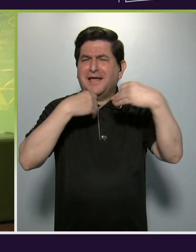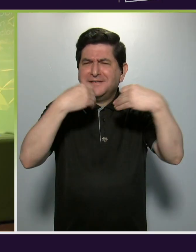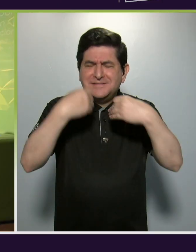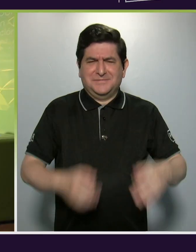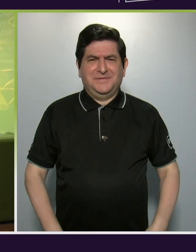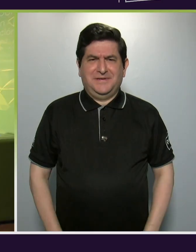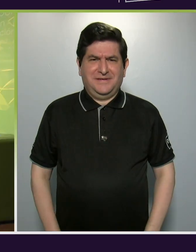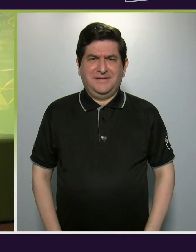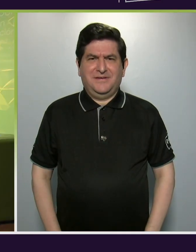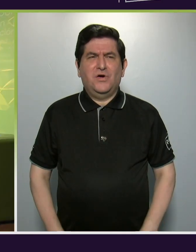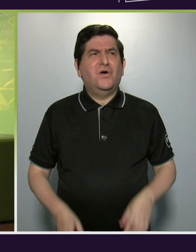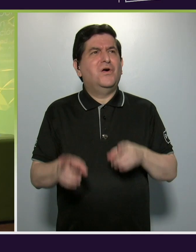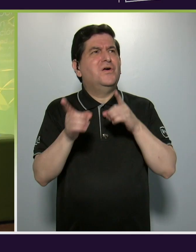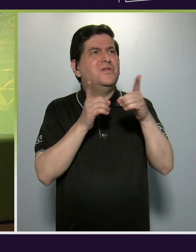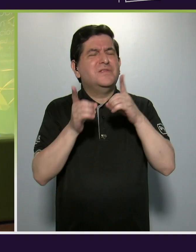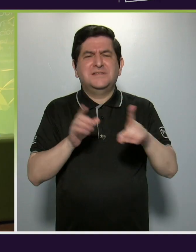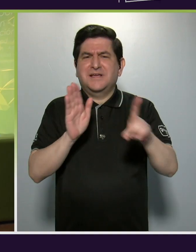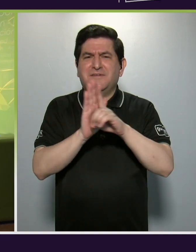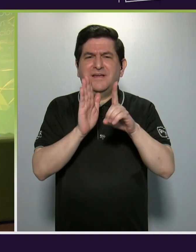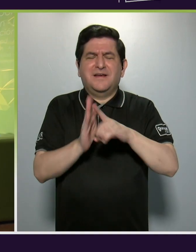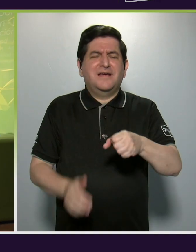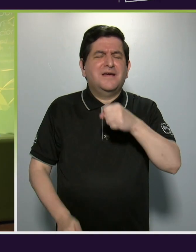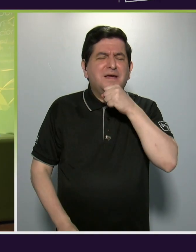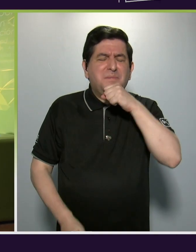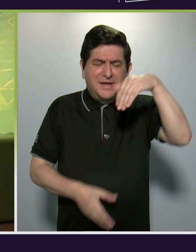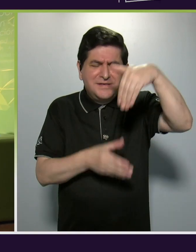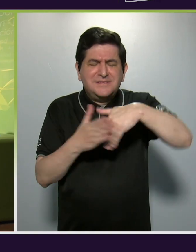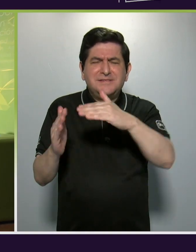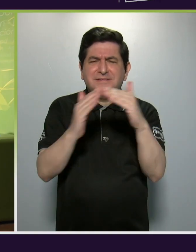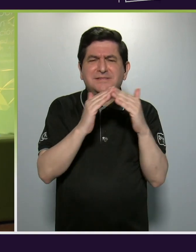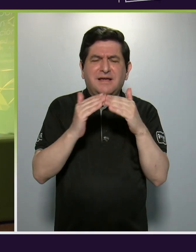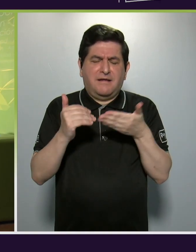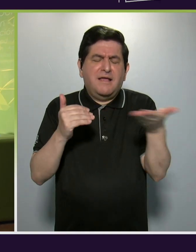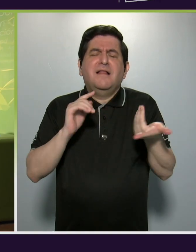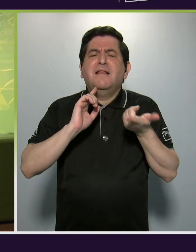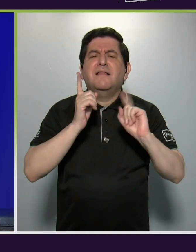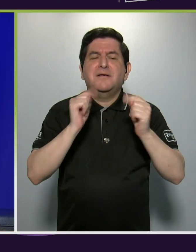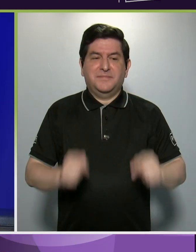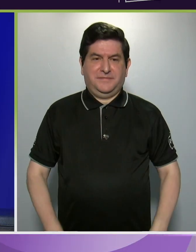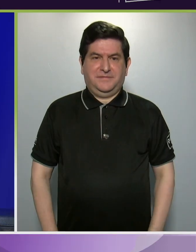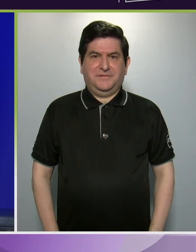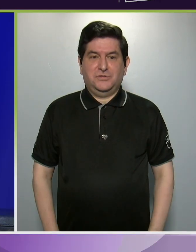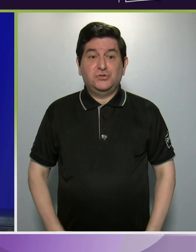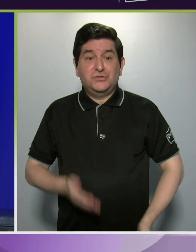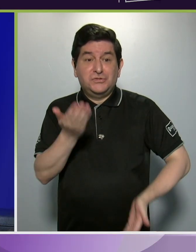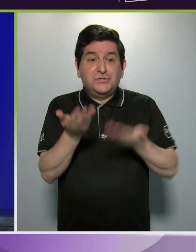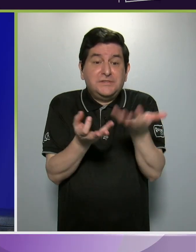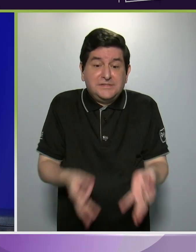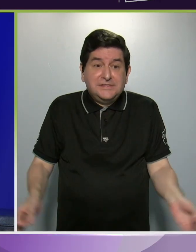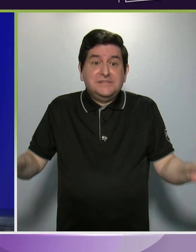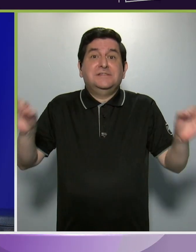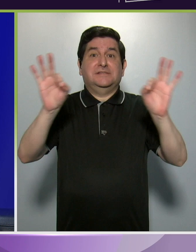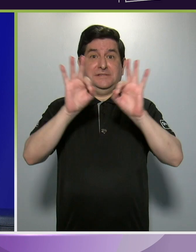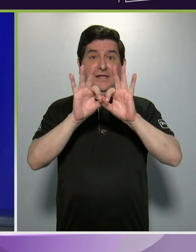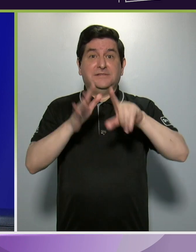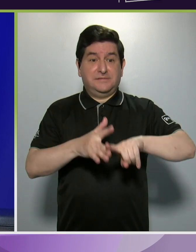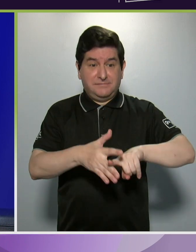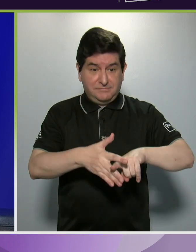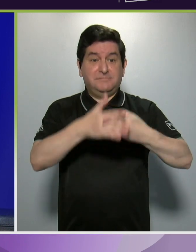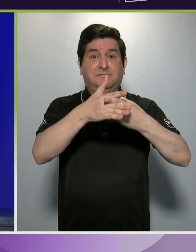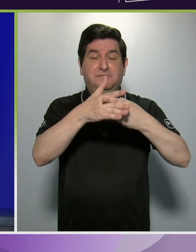¿cómo podríamos describir este derecho a envejecer en comunidad? ¿Cuáles son sus elementos? Claro. Tal vez lo más importante es empezar